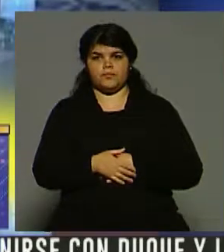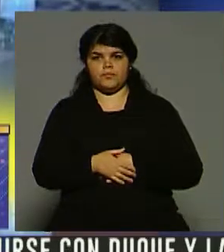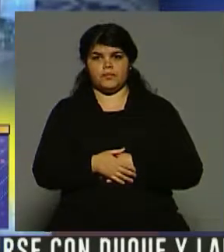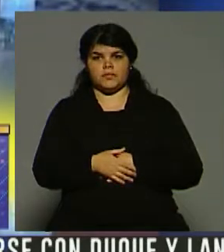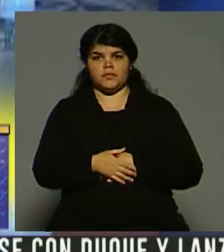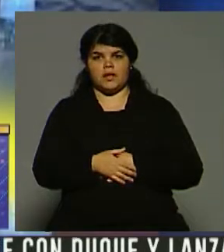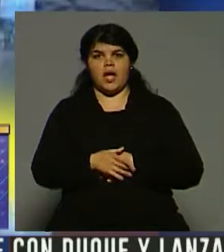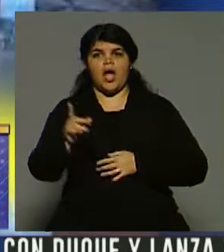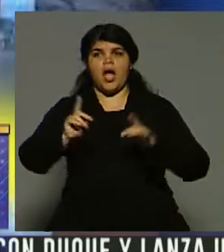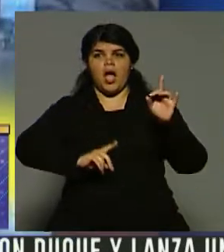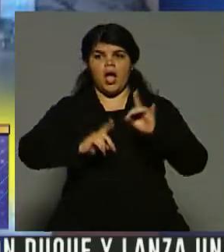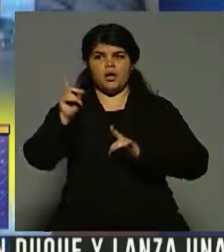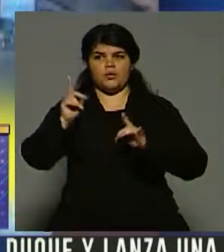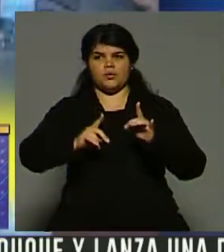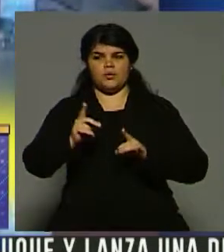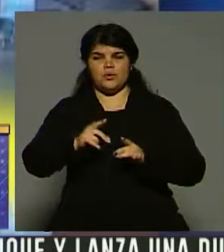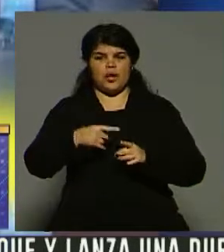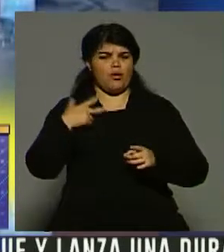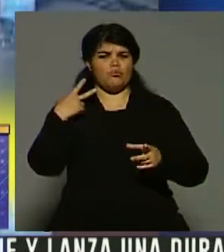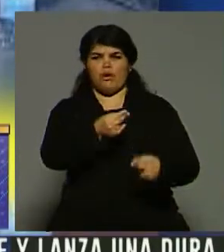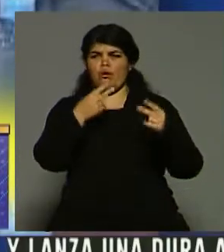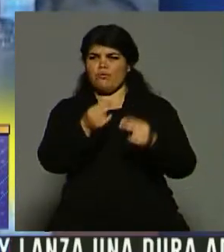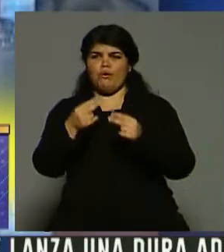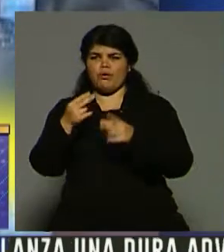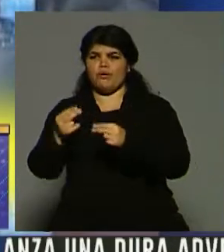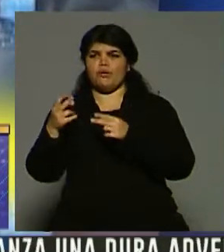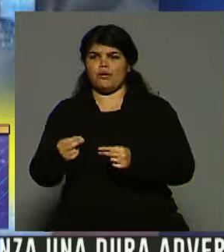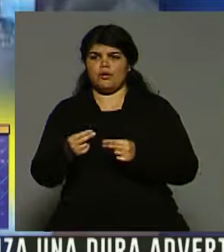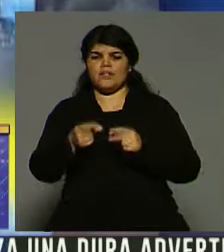Había negativas de toda naturaleza, inclusive